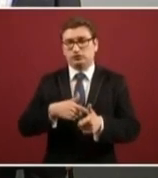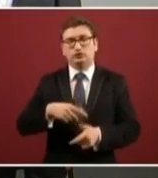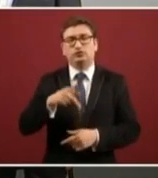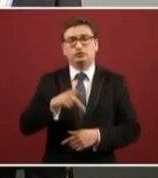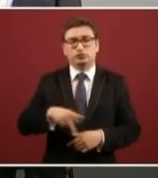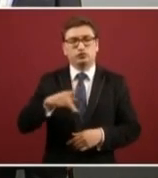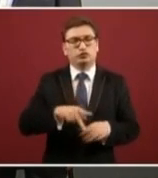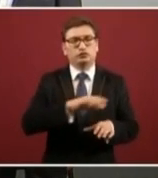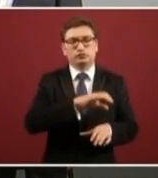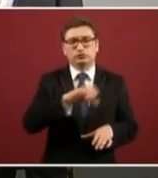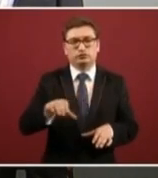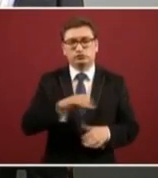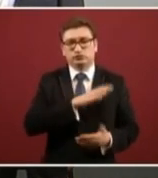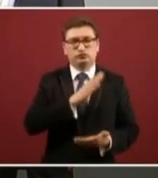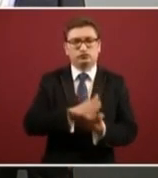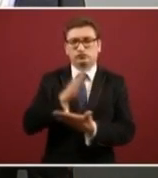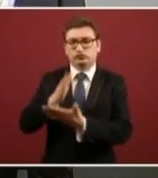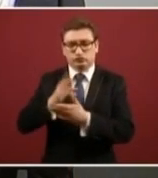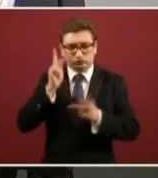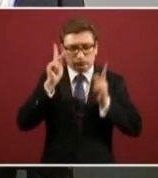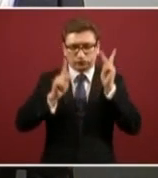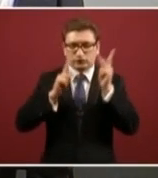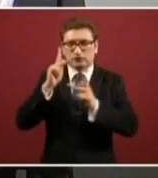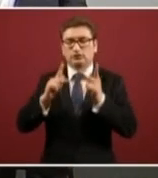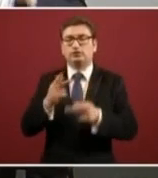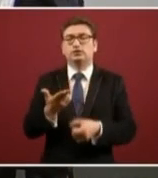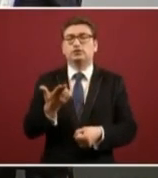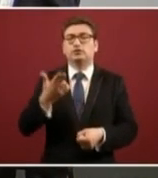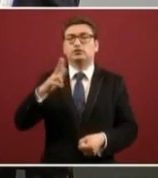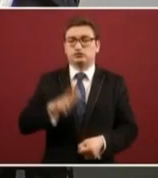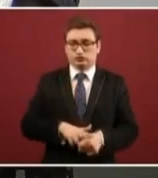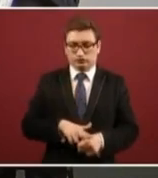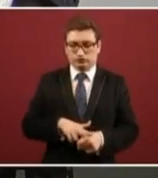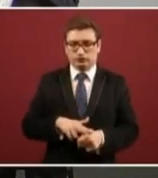pueblos para visitar hospitales